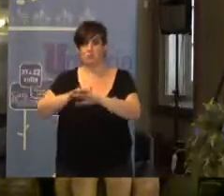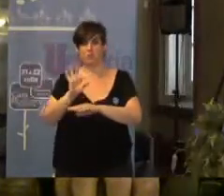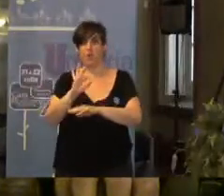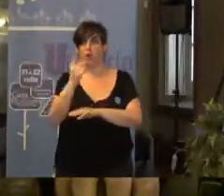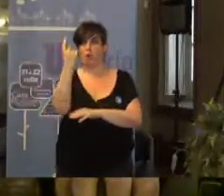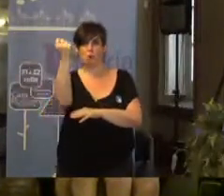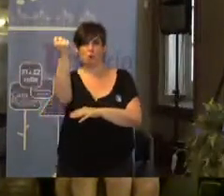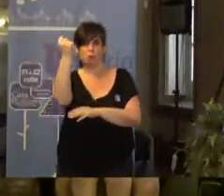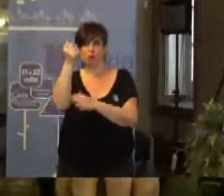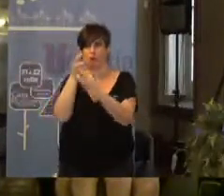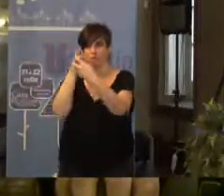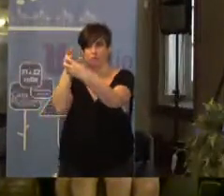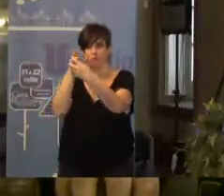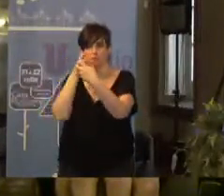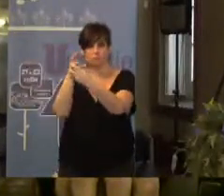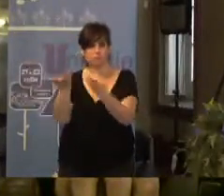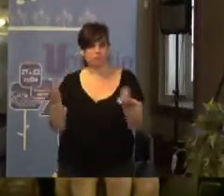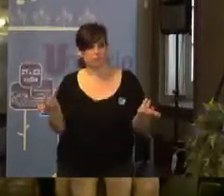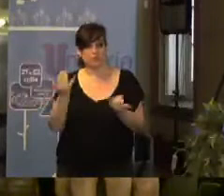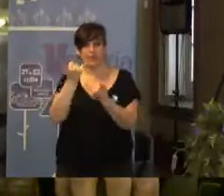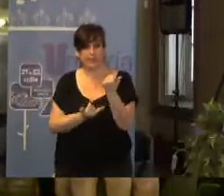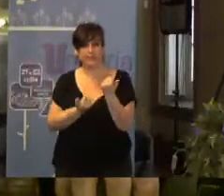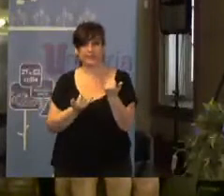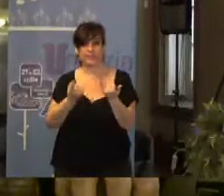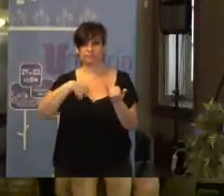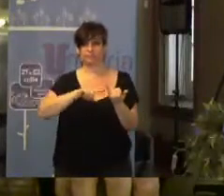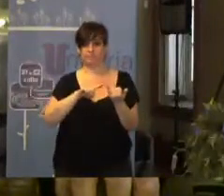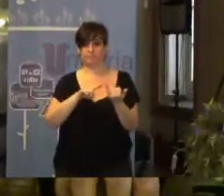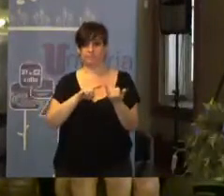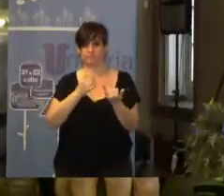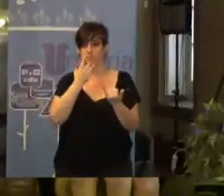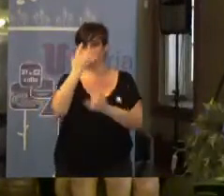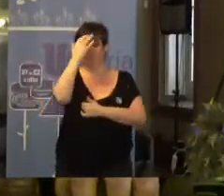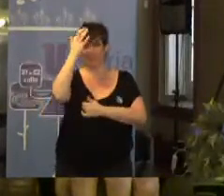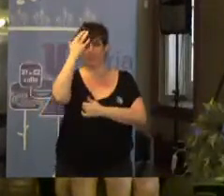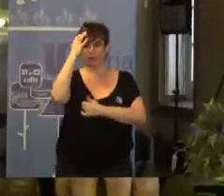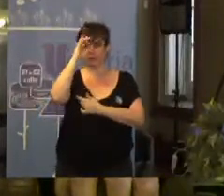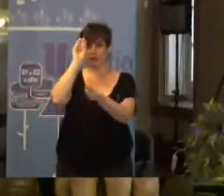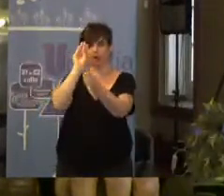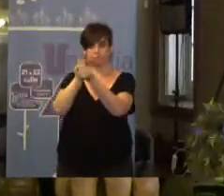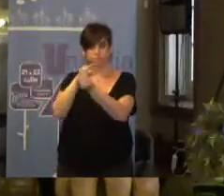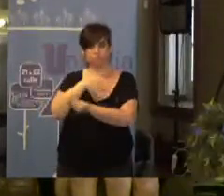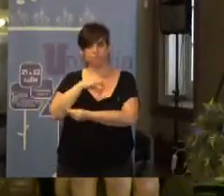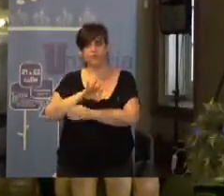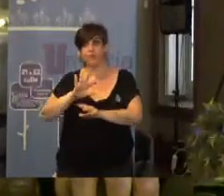poder, simplemente, o sea, sen que poidamos ver que haxa diferenzas ideolóxicas